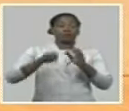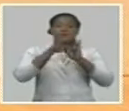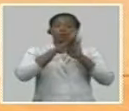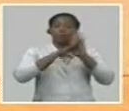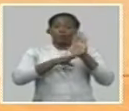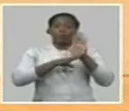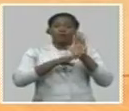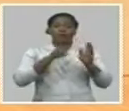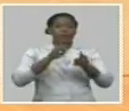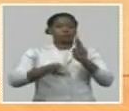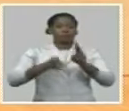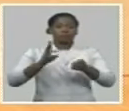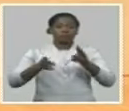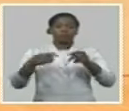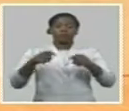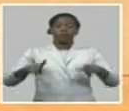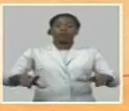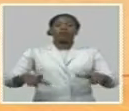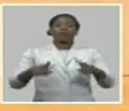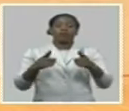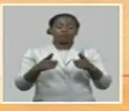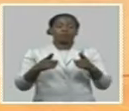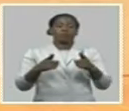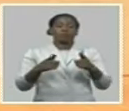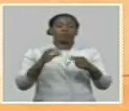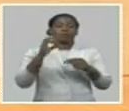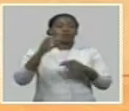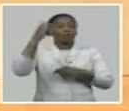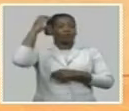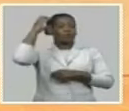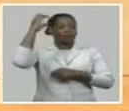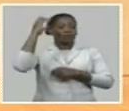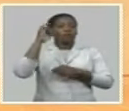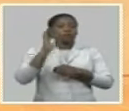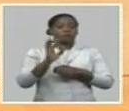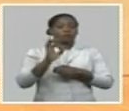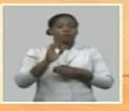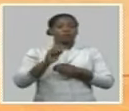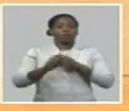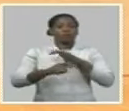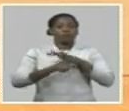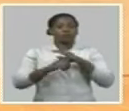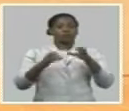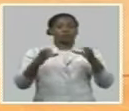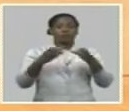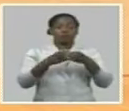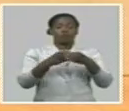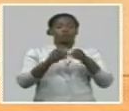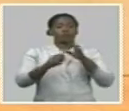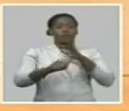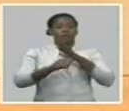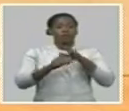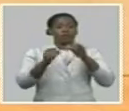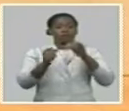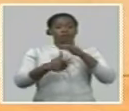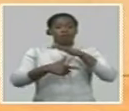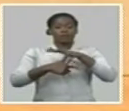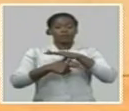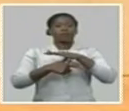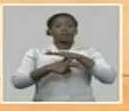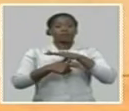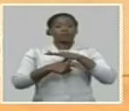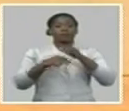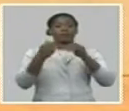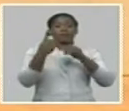aprobadas e informadas por el consejo de ministros- precisada por nuestro presidente y por nuestro primer ministro que